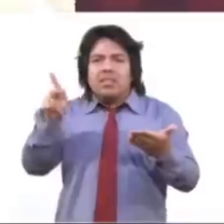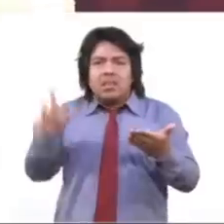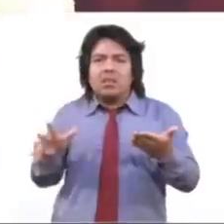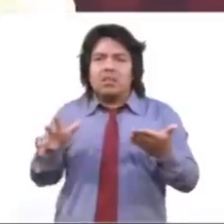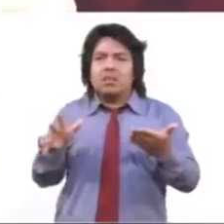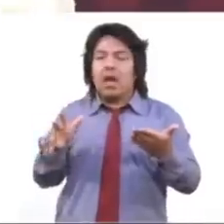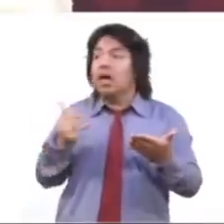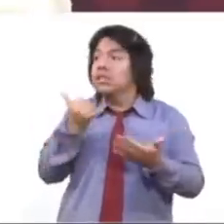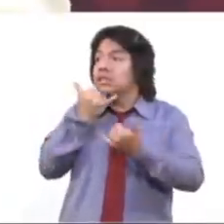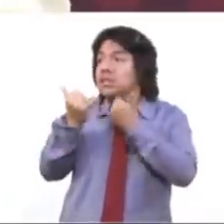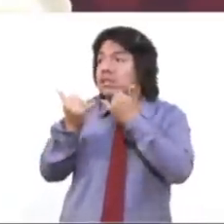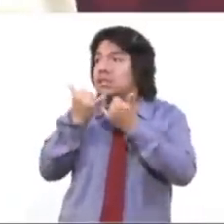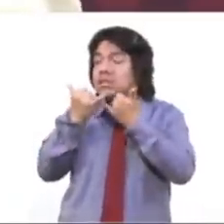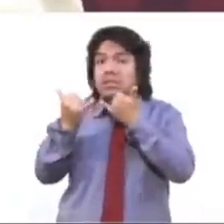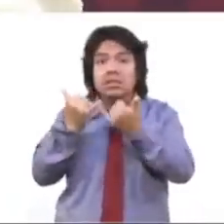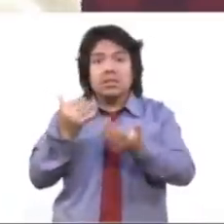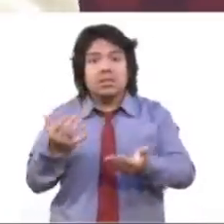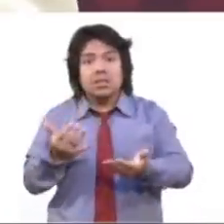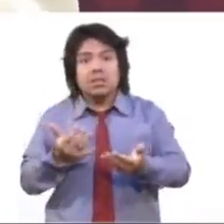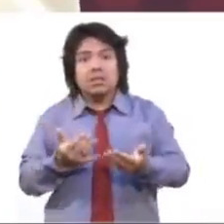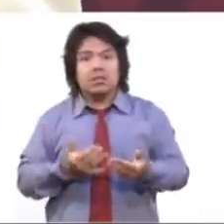Y dice, ay, disculpe.